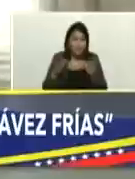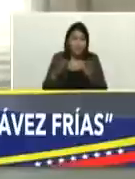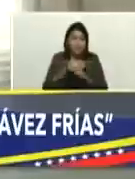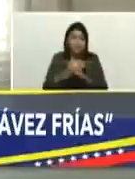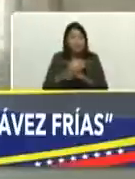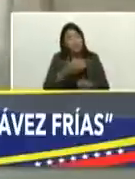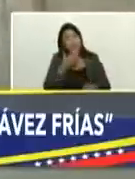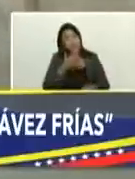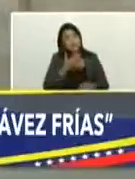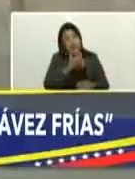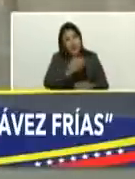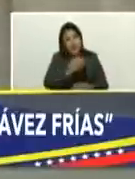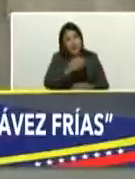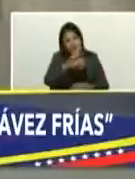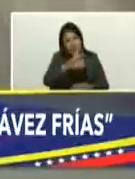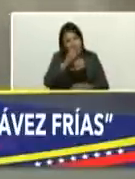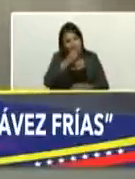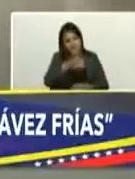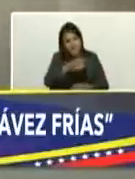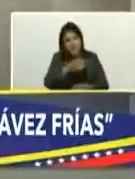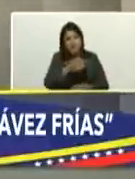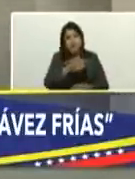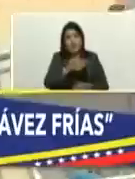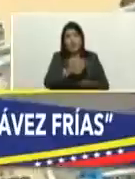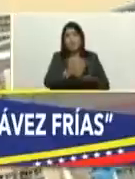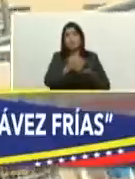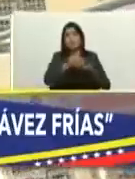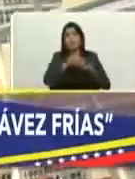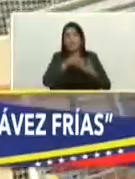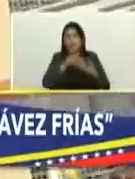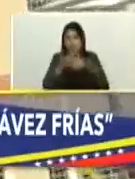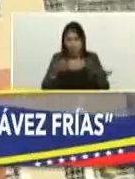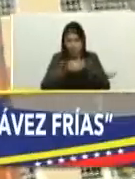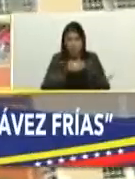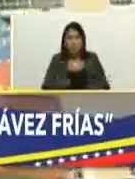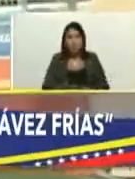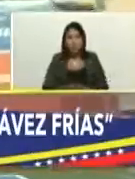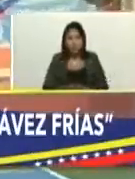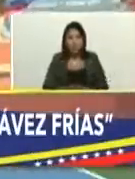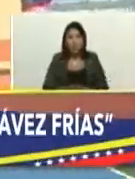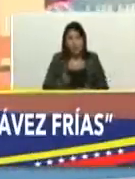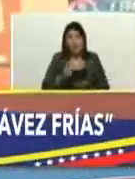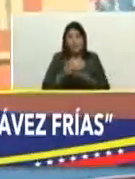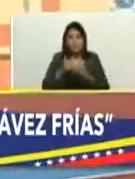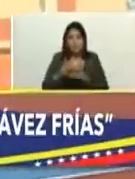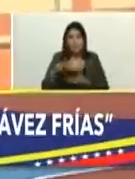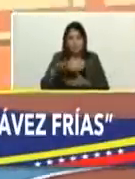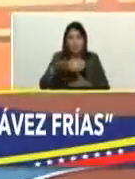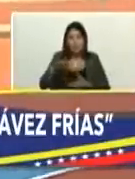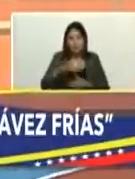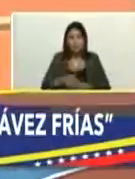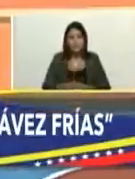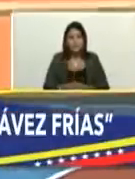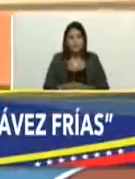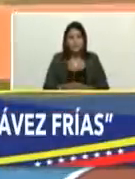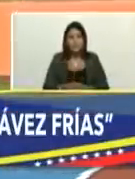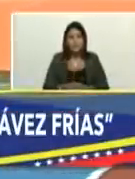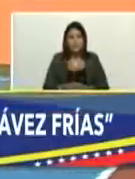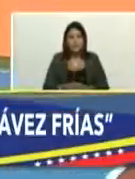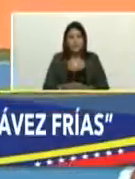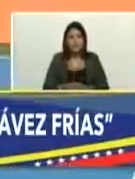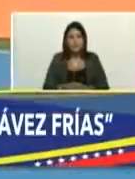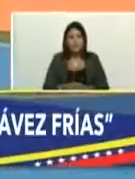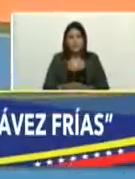ese apoyo que ha venido también aportando para la institución. Y aquí nosotros también,